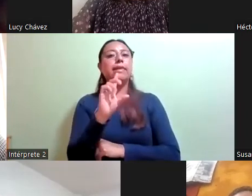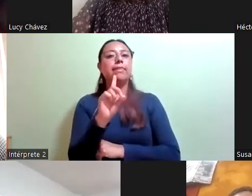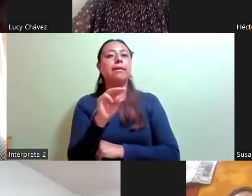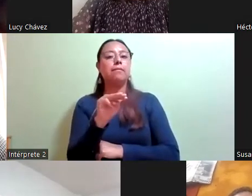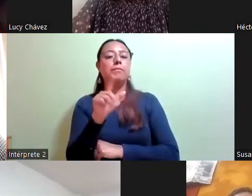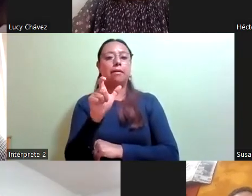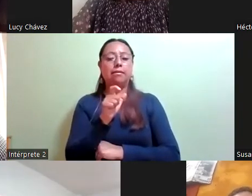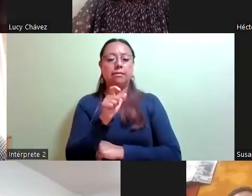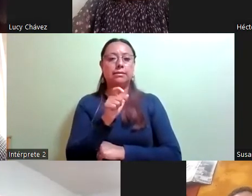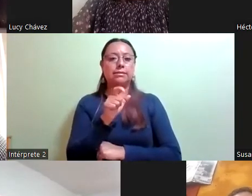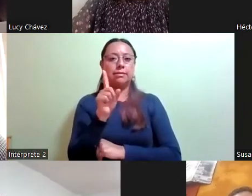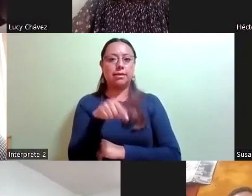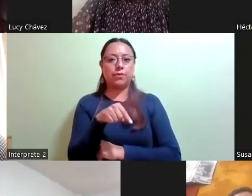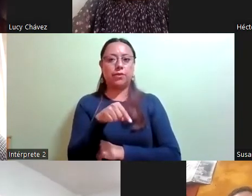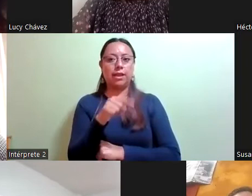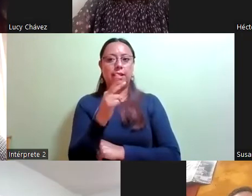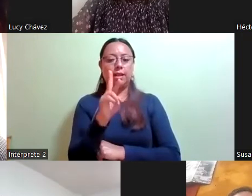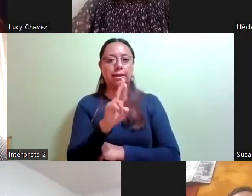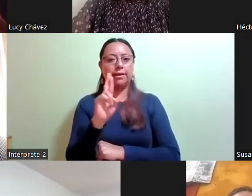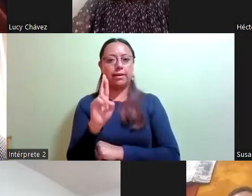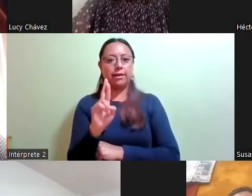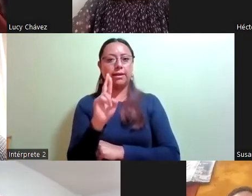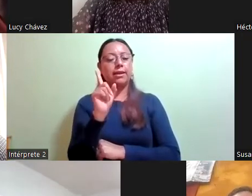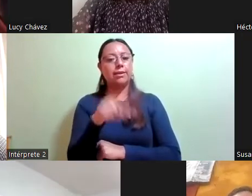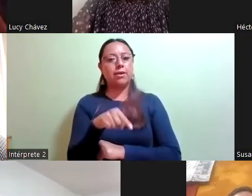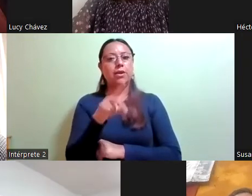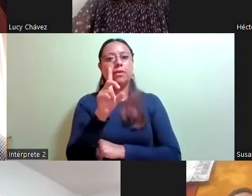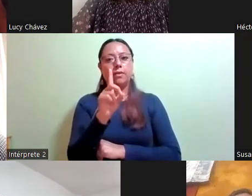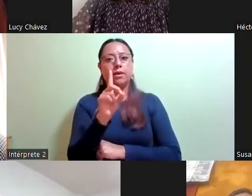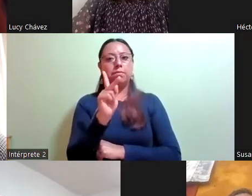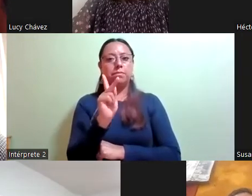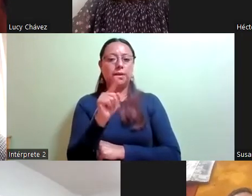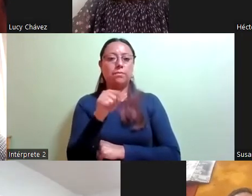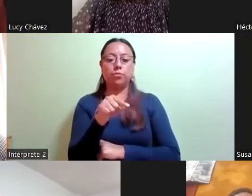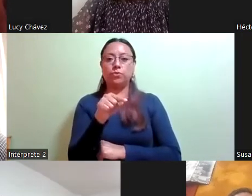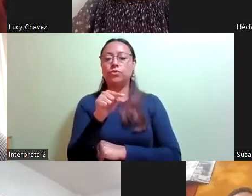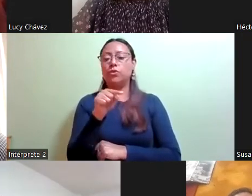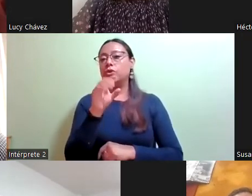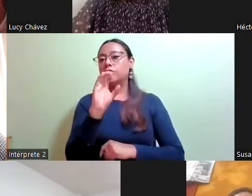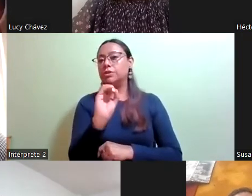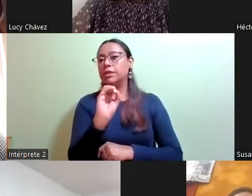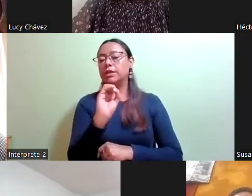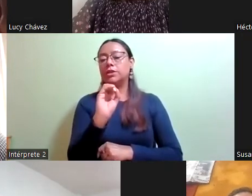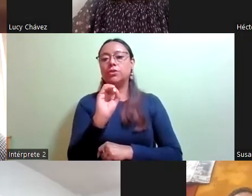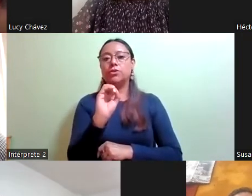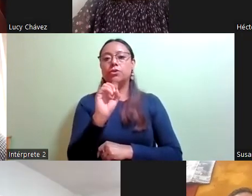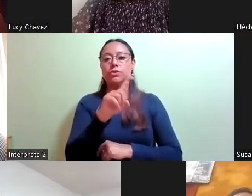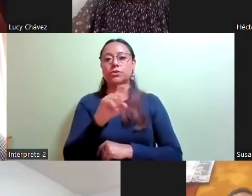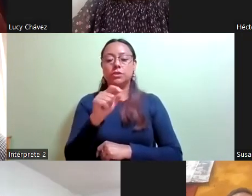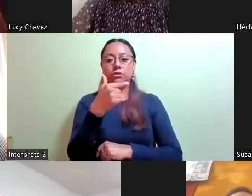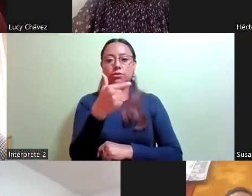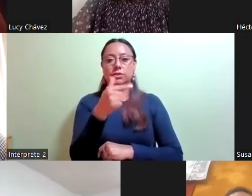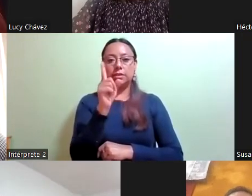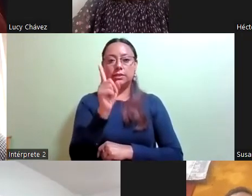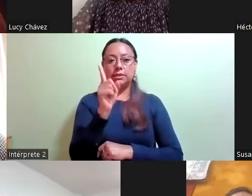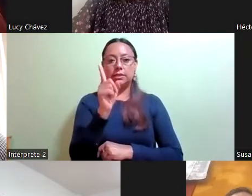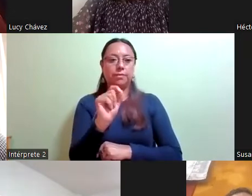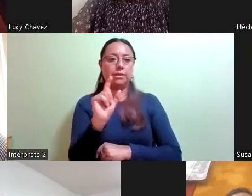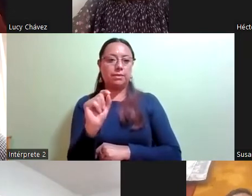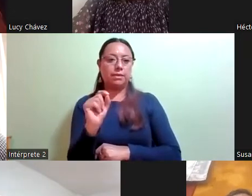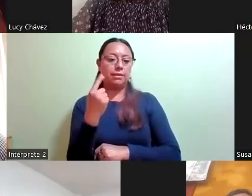CDDMX diagonal RR diagonal DP punto 0107 diagonal